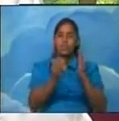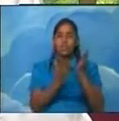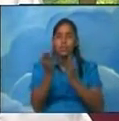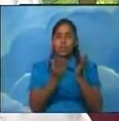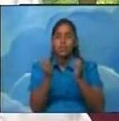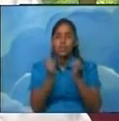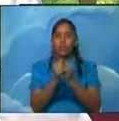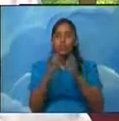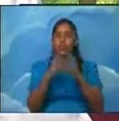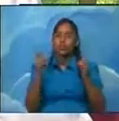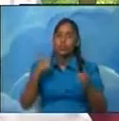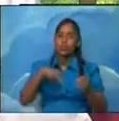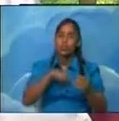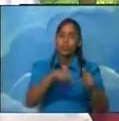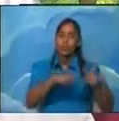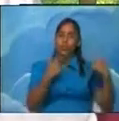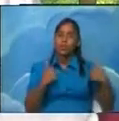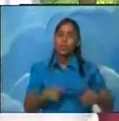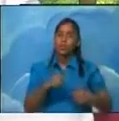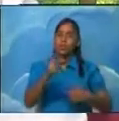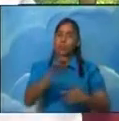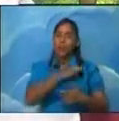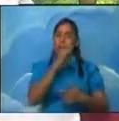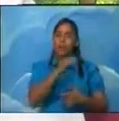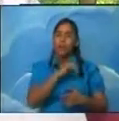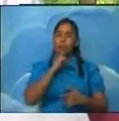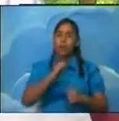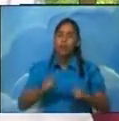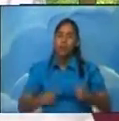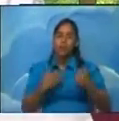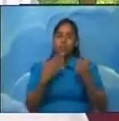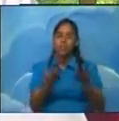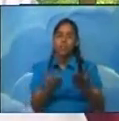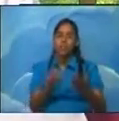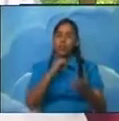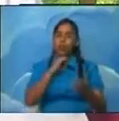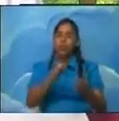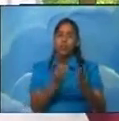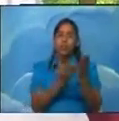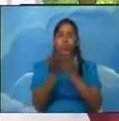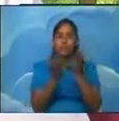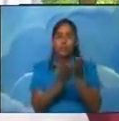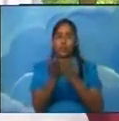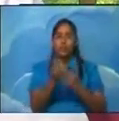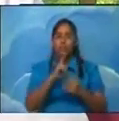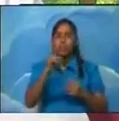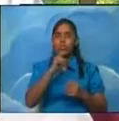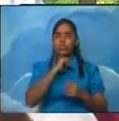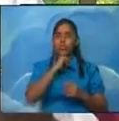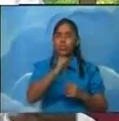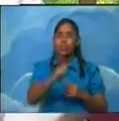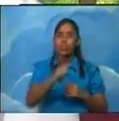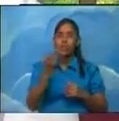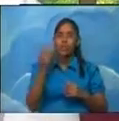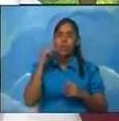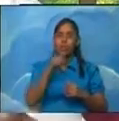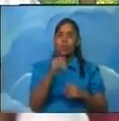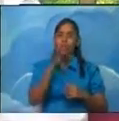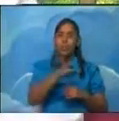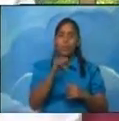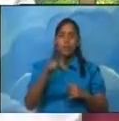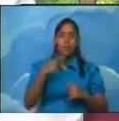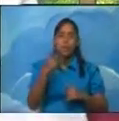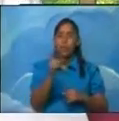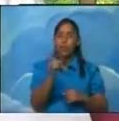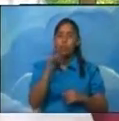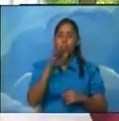todo vuestro corazón y con toda vuestra alma. Es una entrega, es un servicio. No es que hoy estoy y mañana